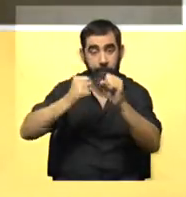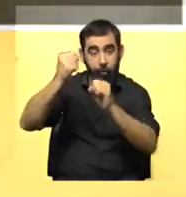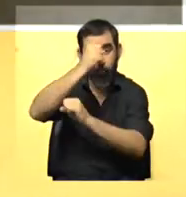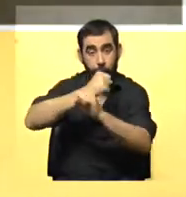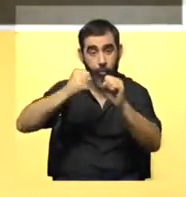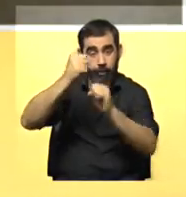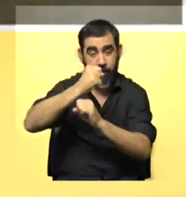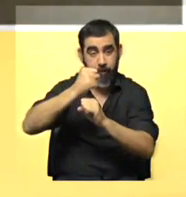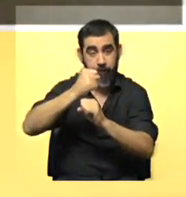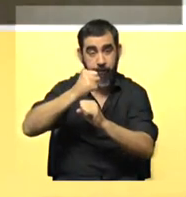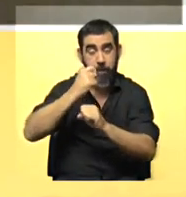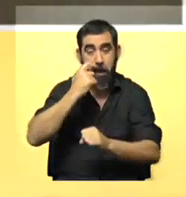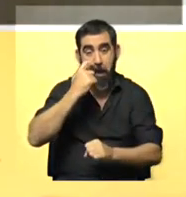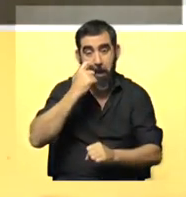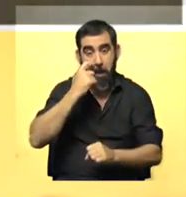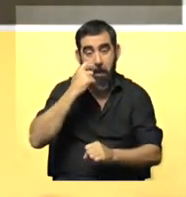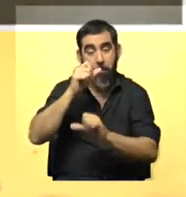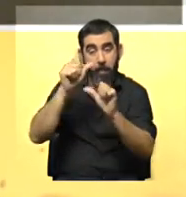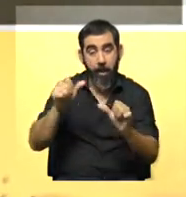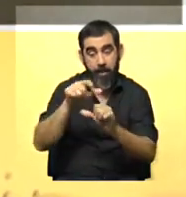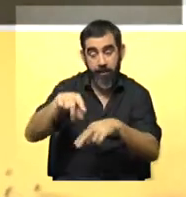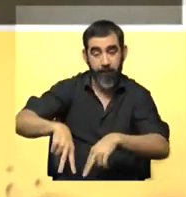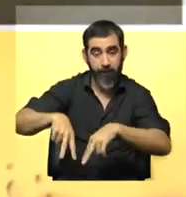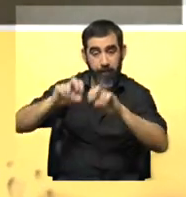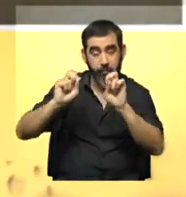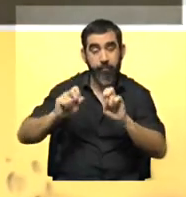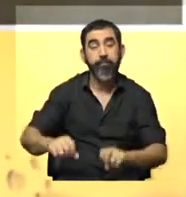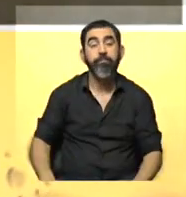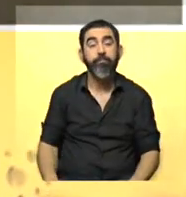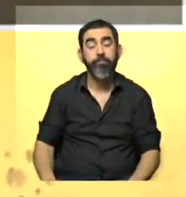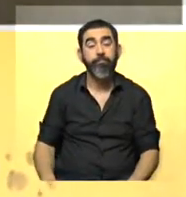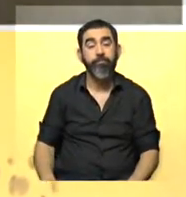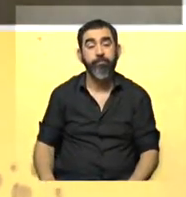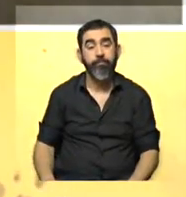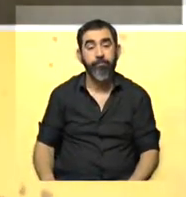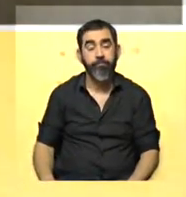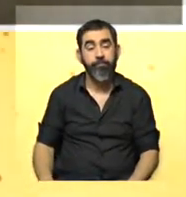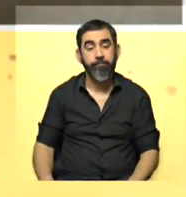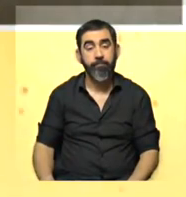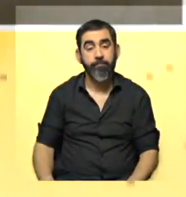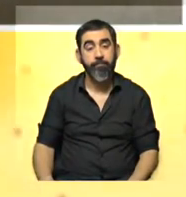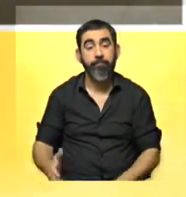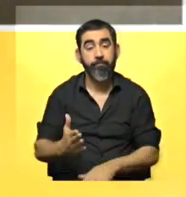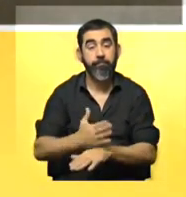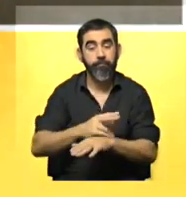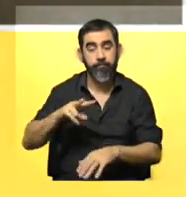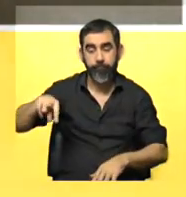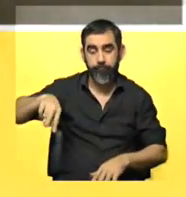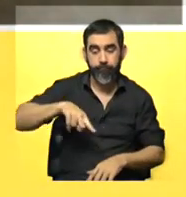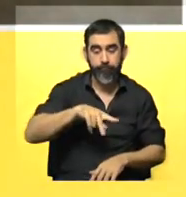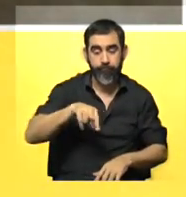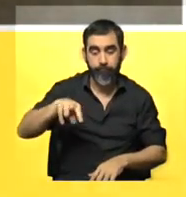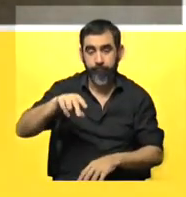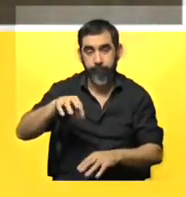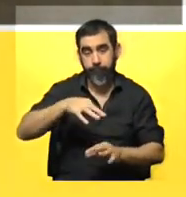se utiliza que se utiliza para hacer este tipo de estudios. Obviamente antes, y se sigue haciendo, se recorría el terreno para medir más